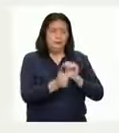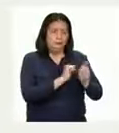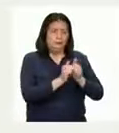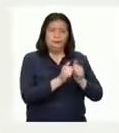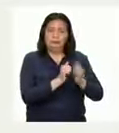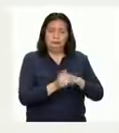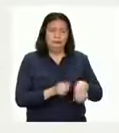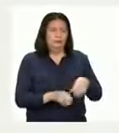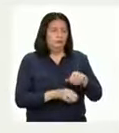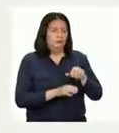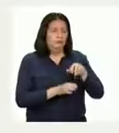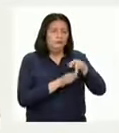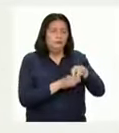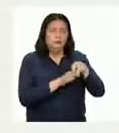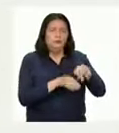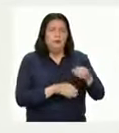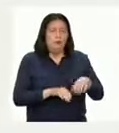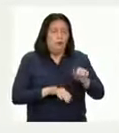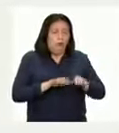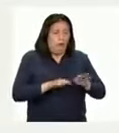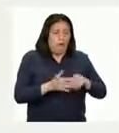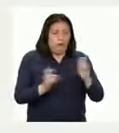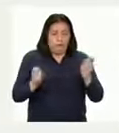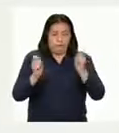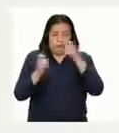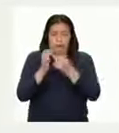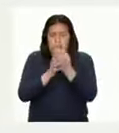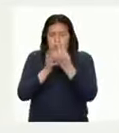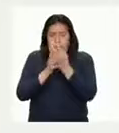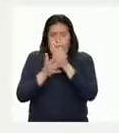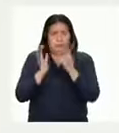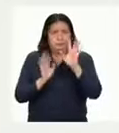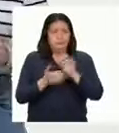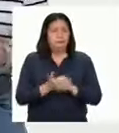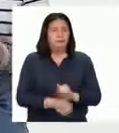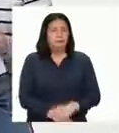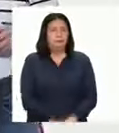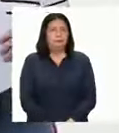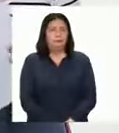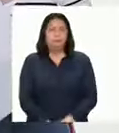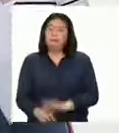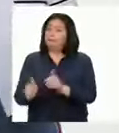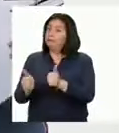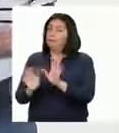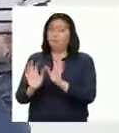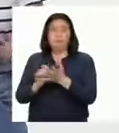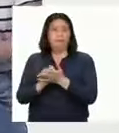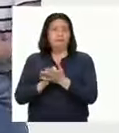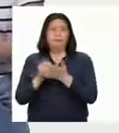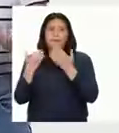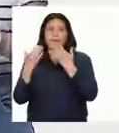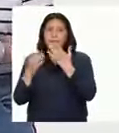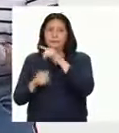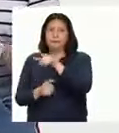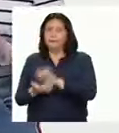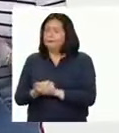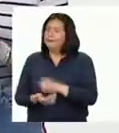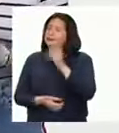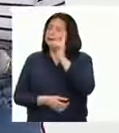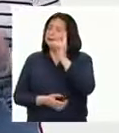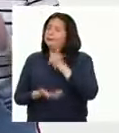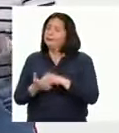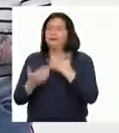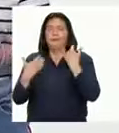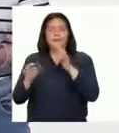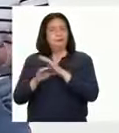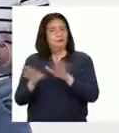de caballos de paso, el Festival de la Primavera y el Festival de la Marinera. Muy bien. Gracias, profesora. Hemos terminado con